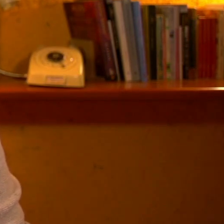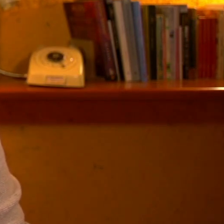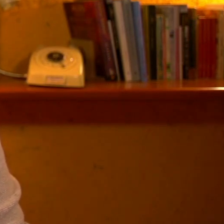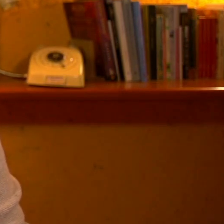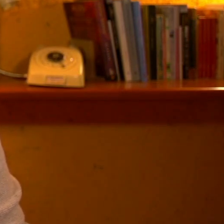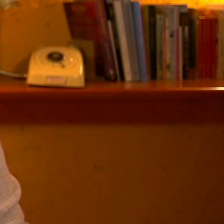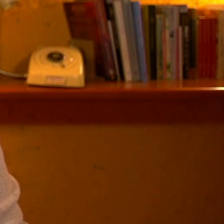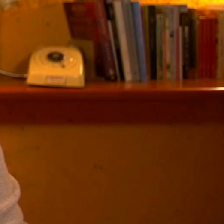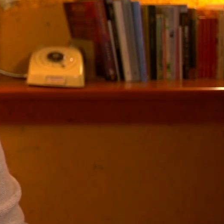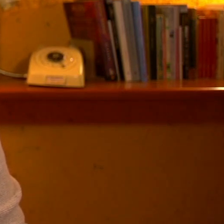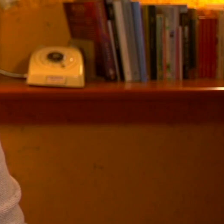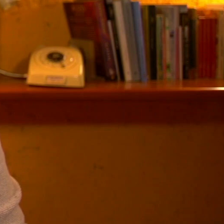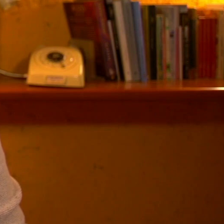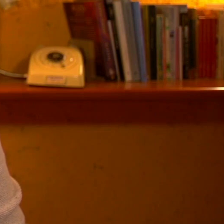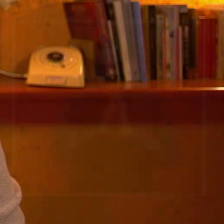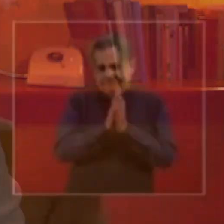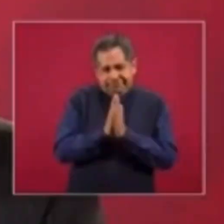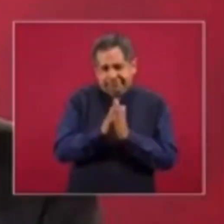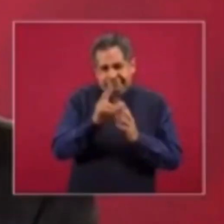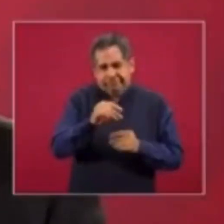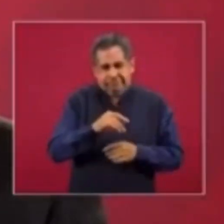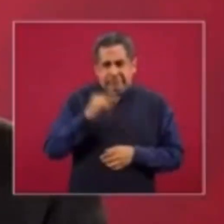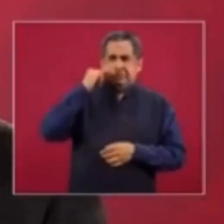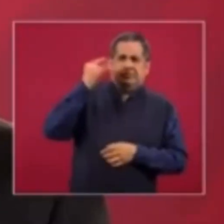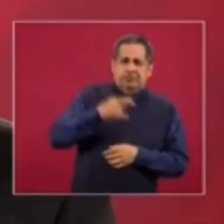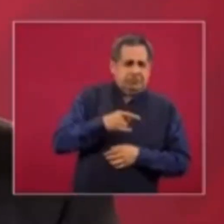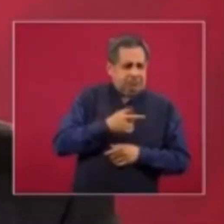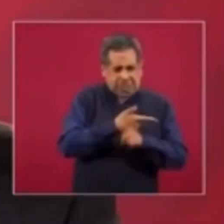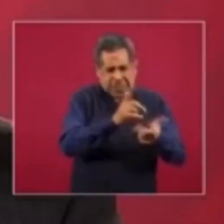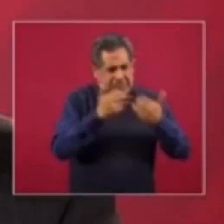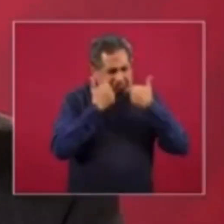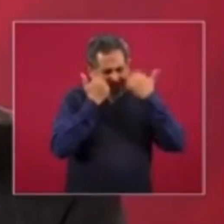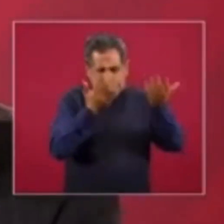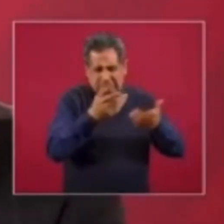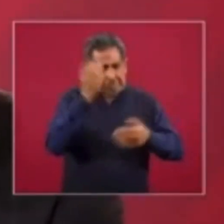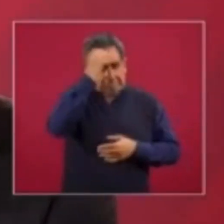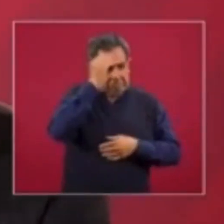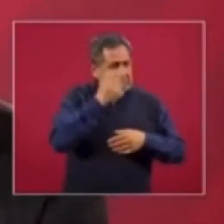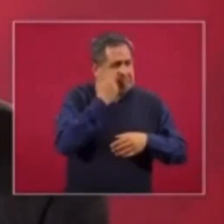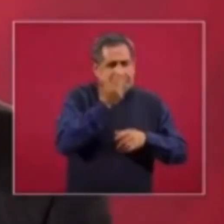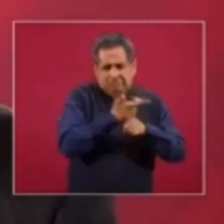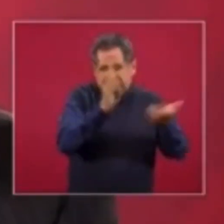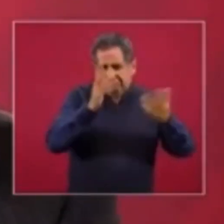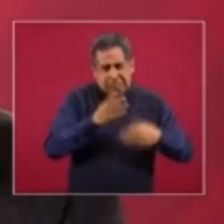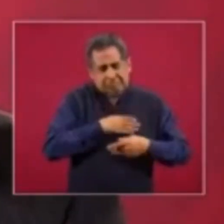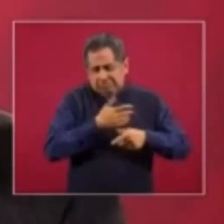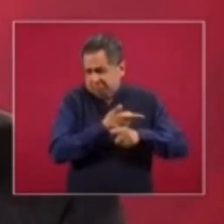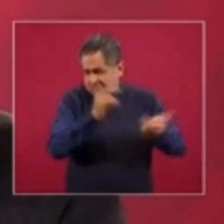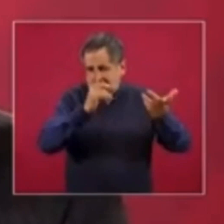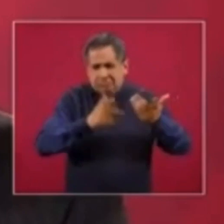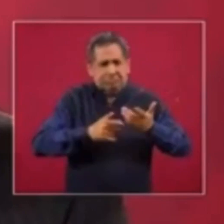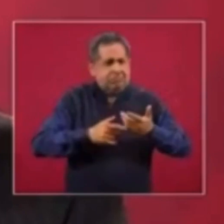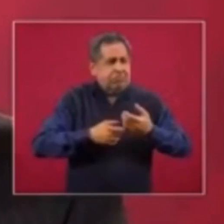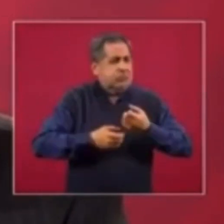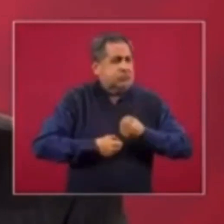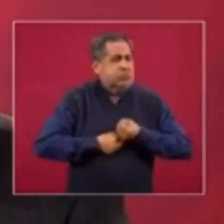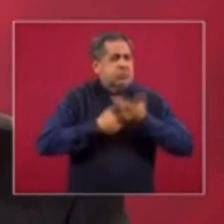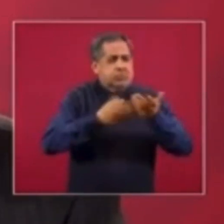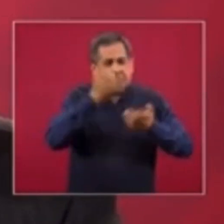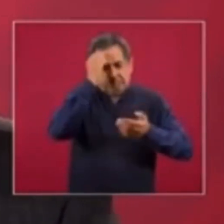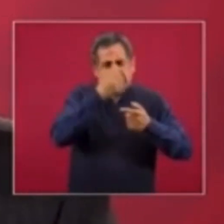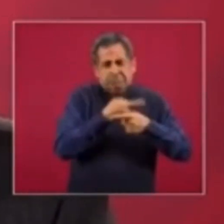llegado a 100,000 personas muertas. Publiquen lo que gusten, opinen lo que gusten. Qué bueno que haya diversidad de